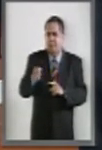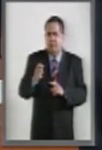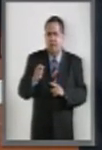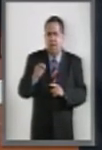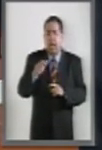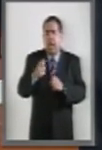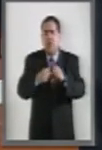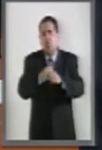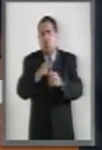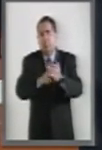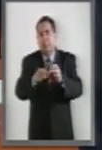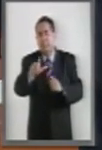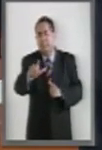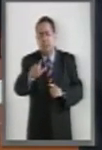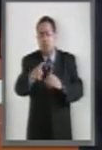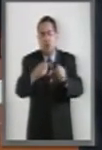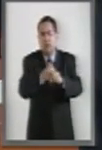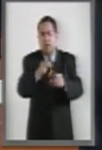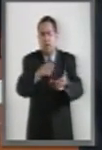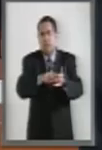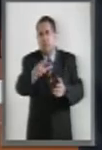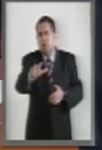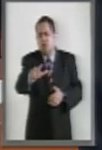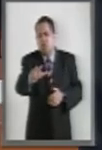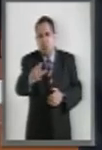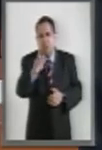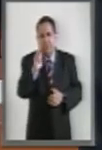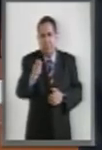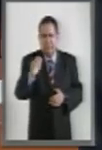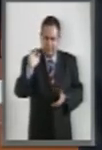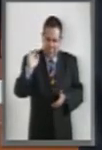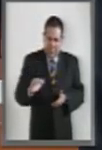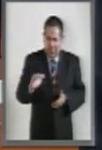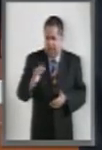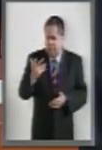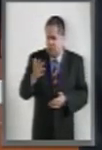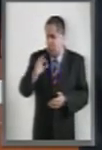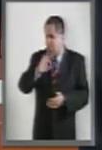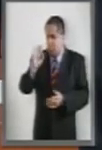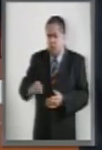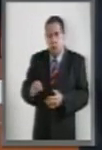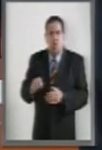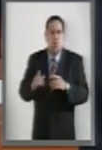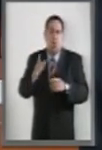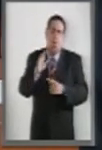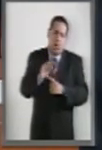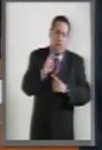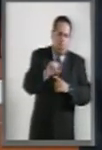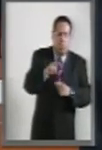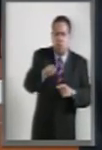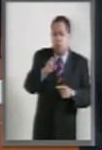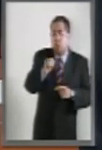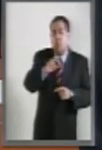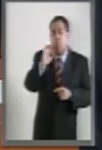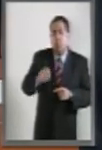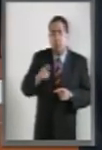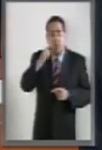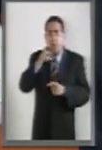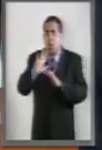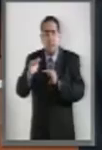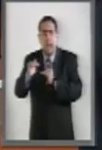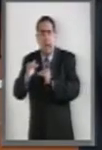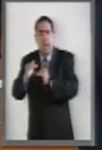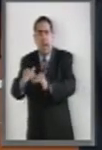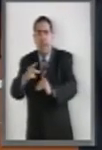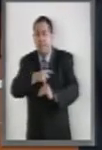en el 18 para ubicarnos poquito abajo del 50%, en el 49.9%, pero ya es una trayectoria